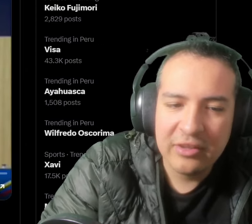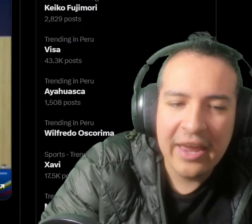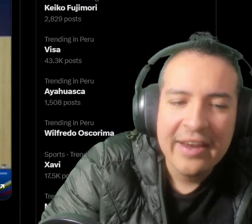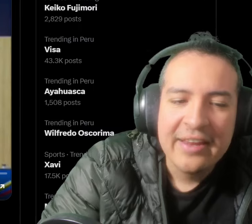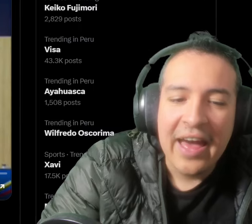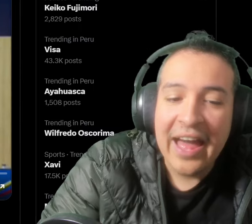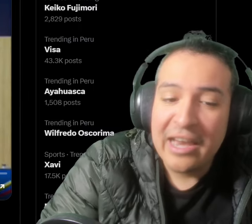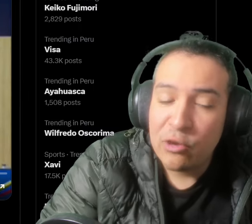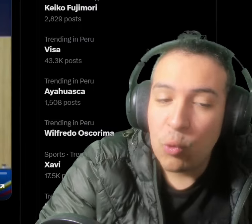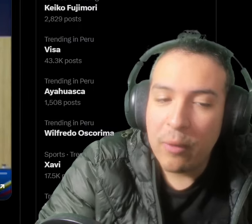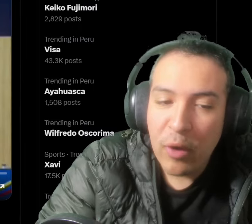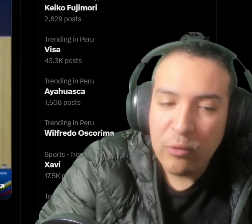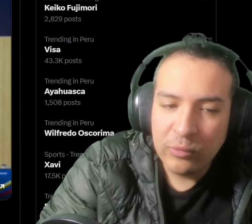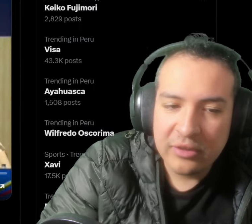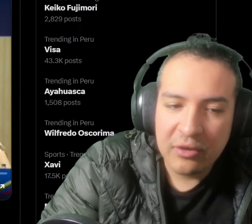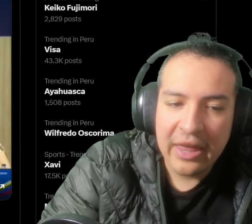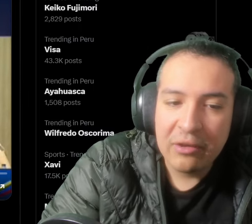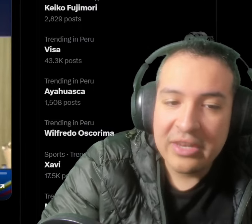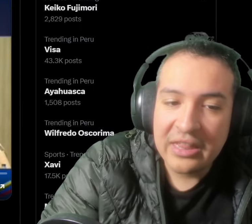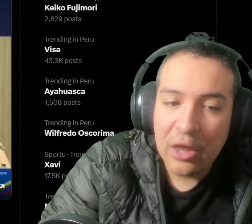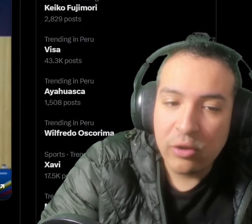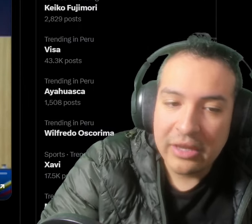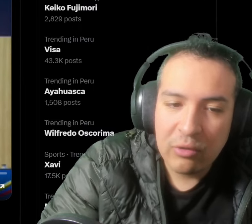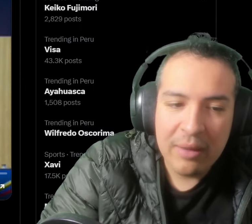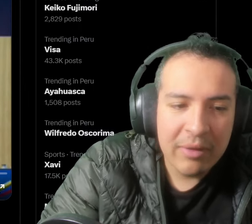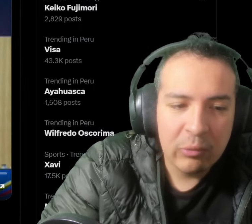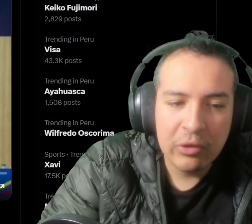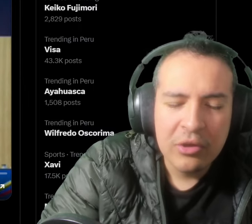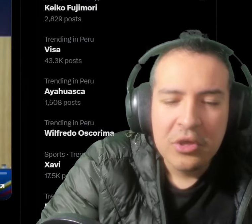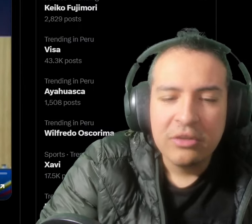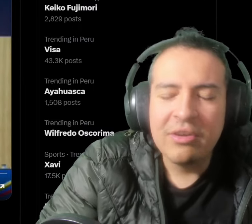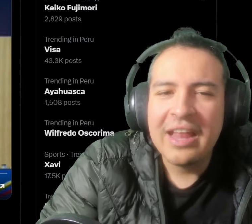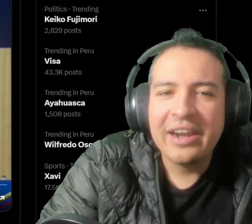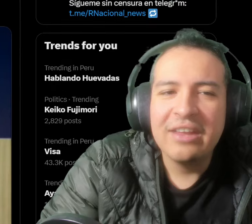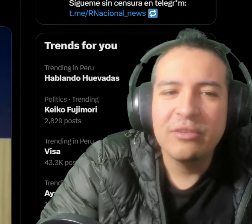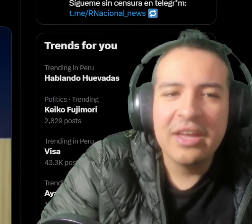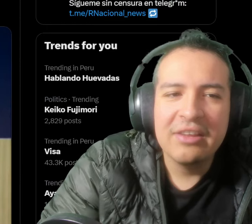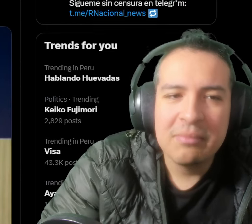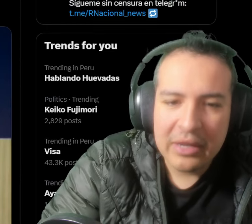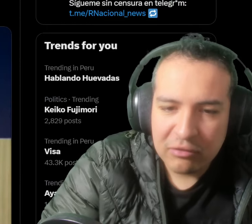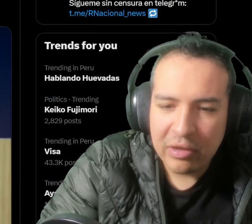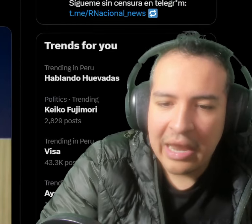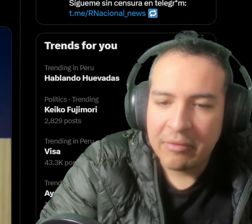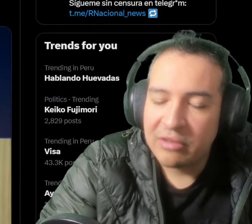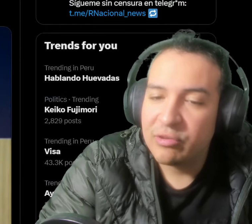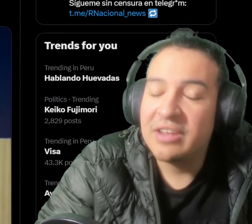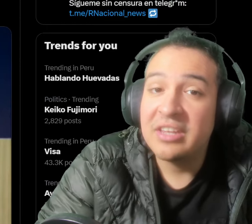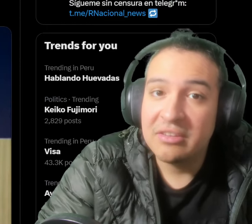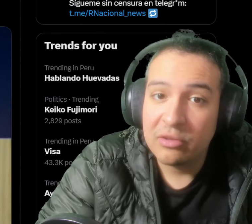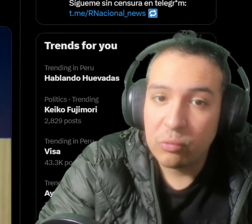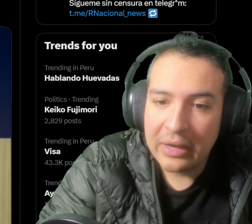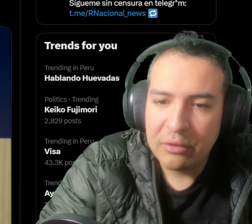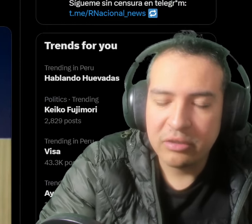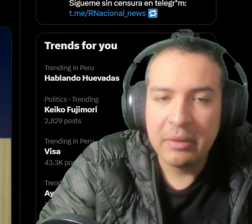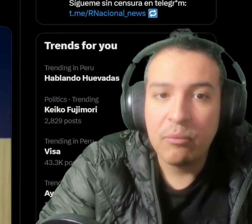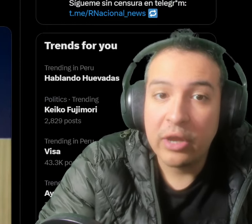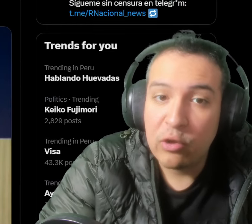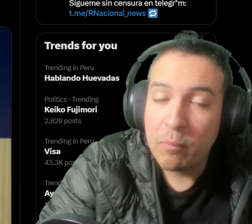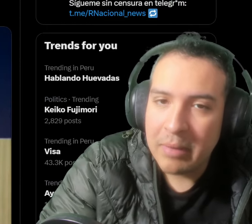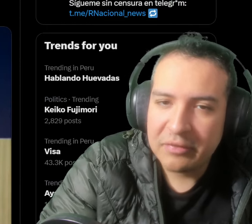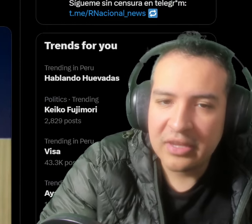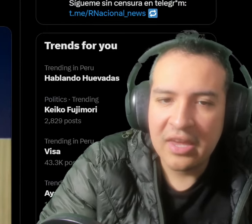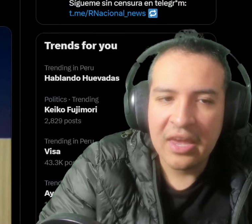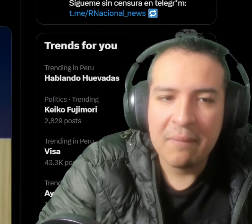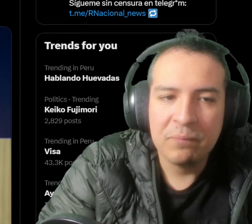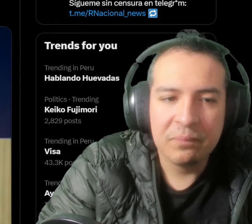a reaccionar al nuevo anuncio que ha dado el dictador Nicolás Maduro sobre las redes sociales en Venezuela Venezuela sigue siendo un caos esperemos que